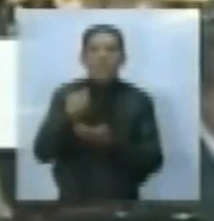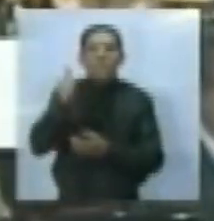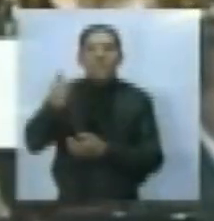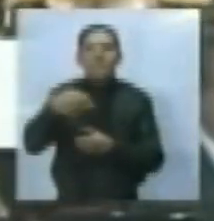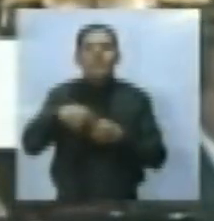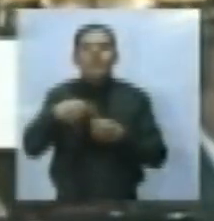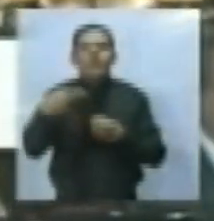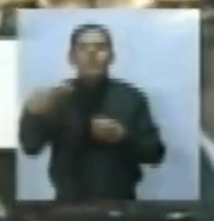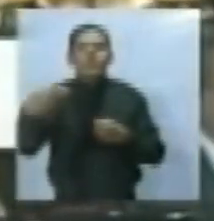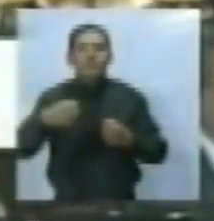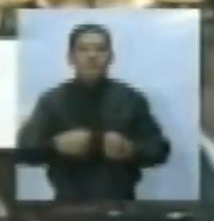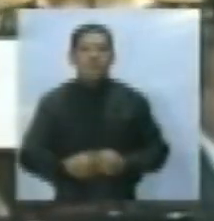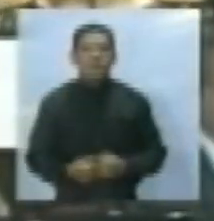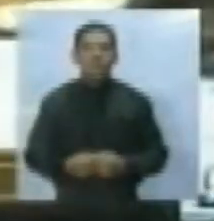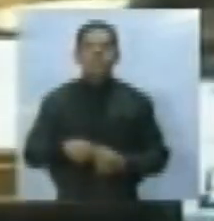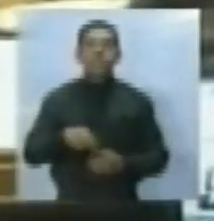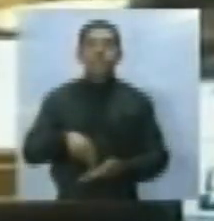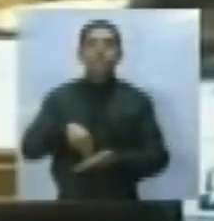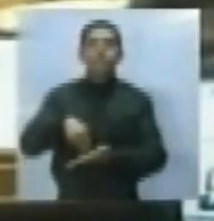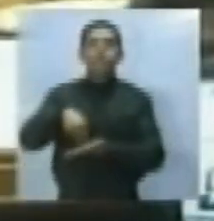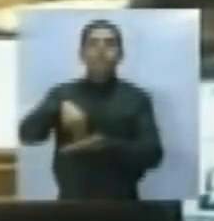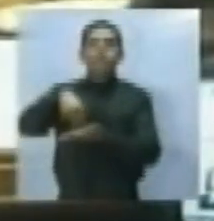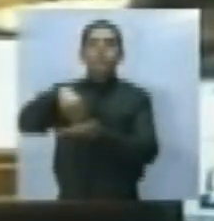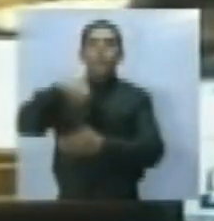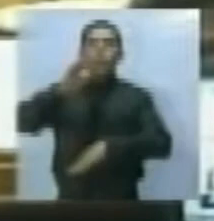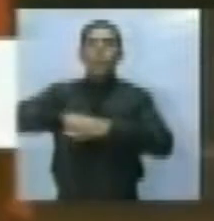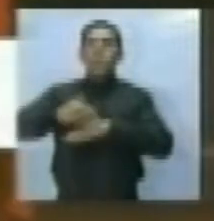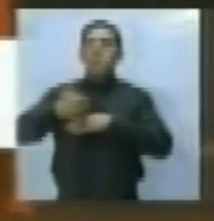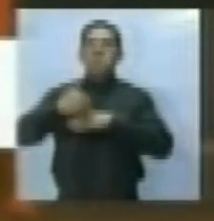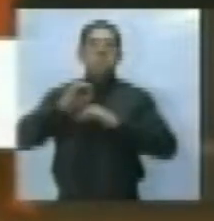y esta vez salió del legislativo sin culpa